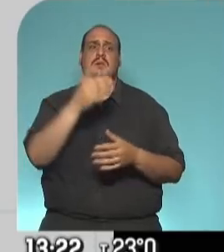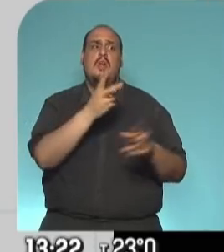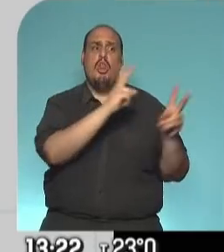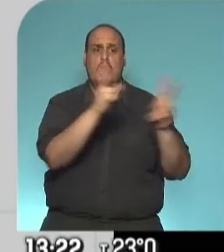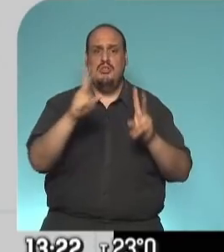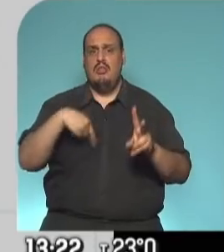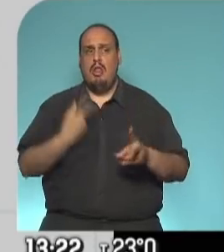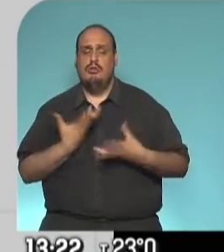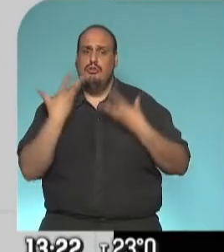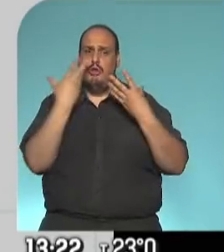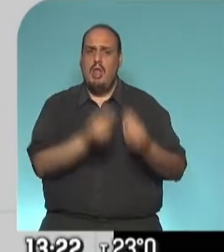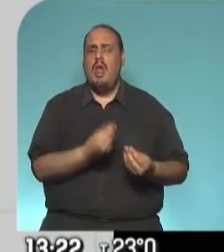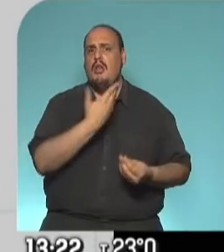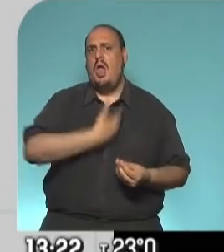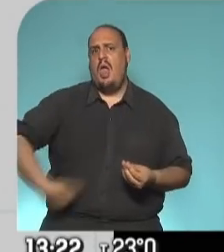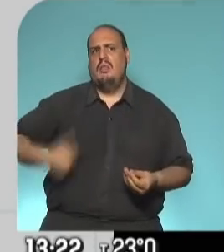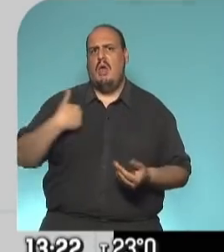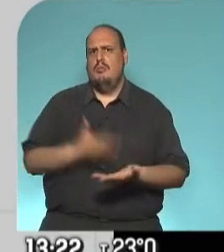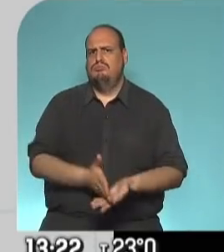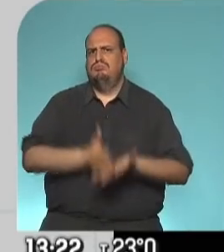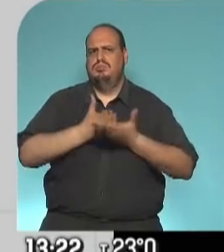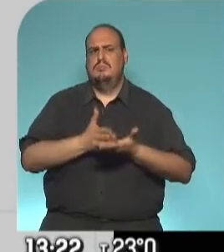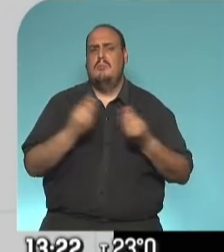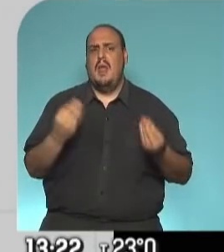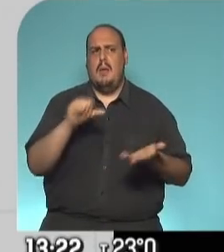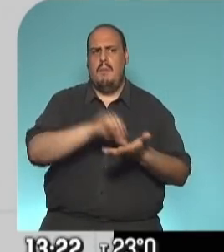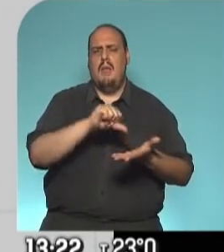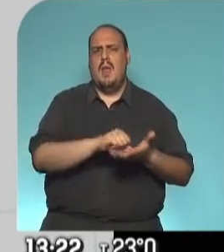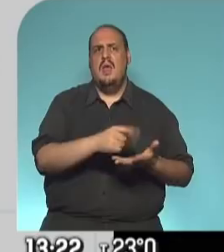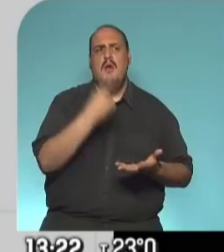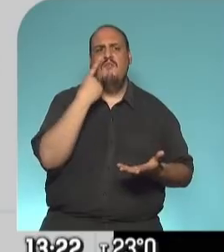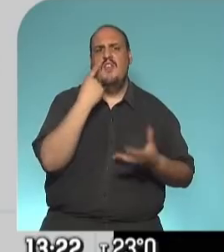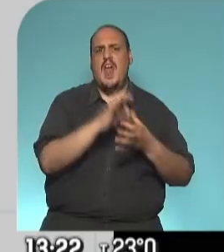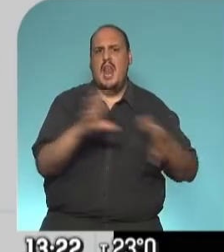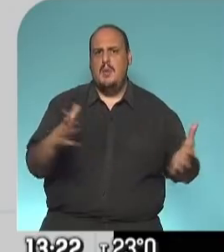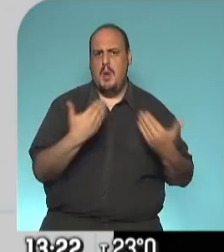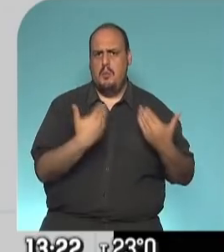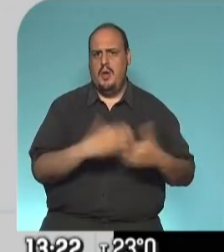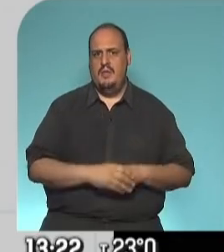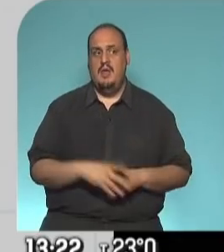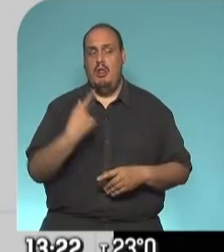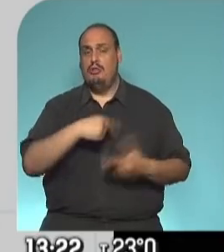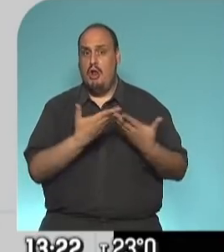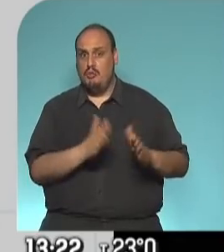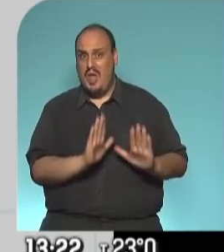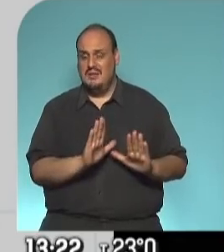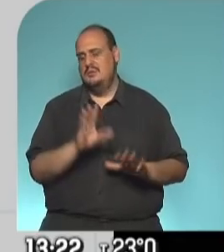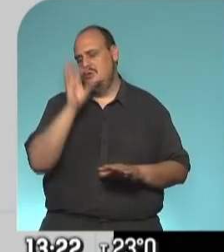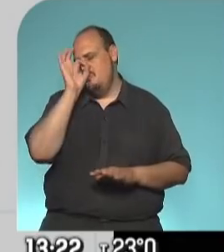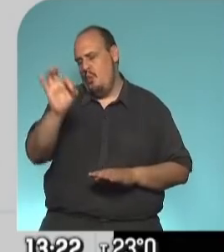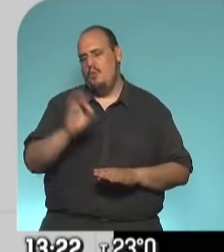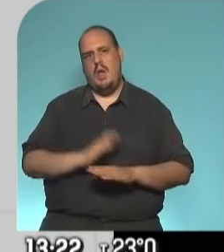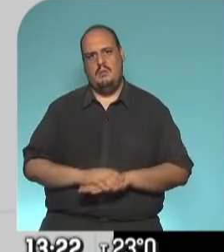Estado reaccionará con la mayor firmeza para que la república y sus ciudadanos vivan libres. No renunciaremos a esto jamás,